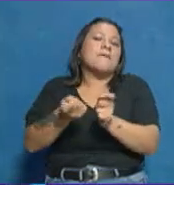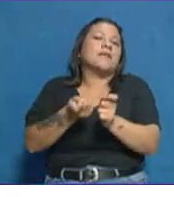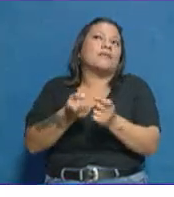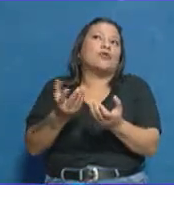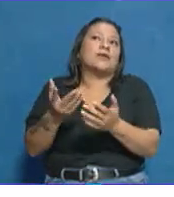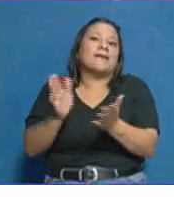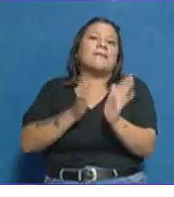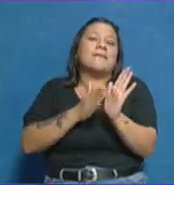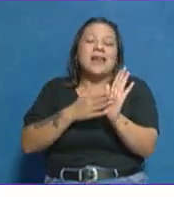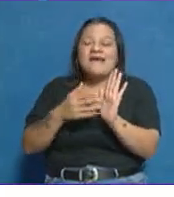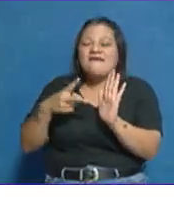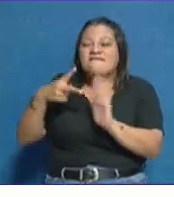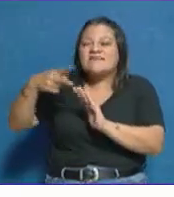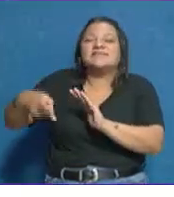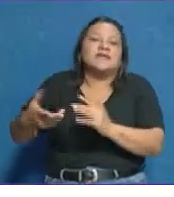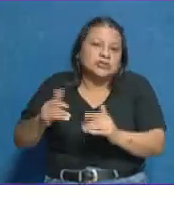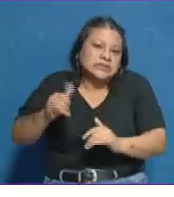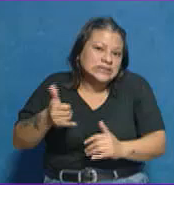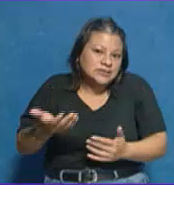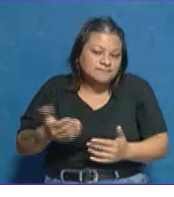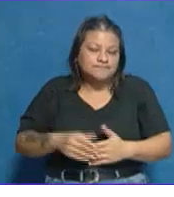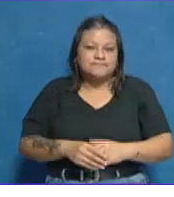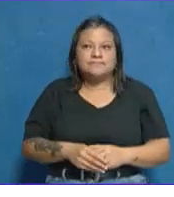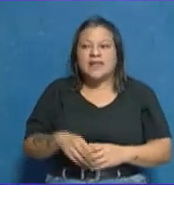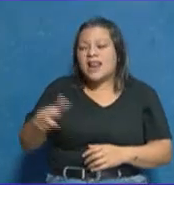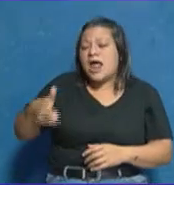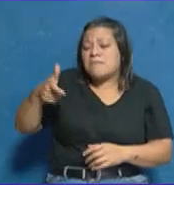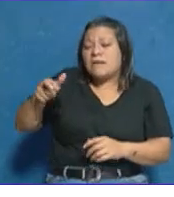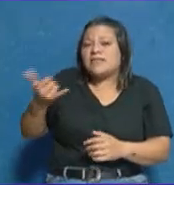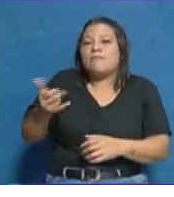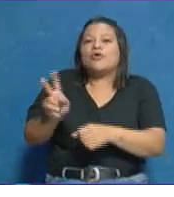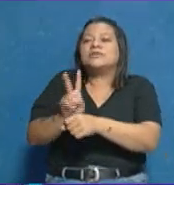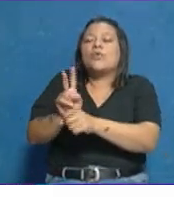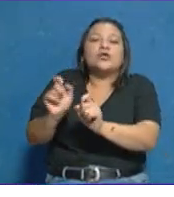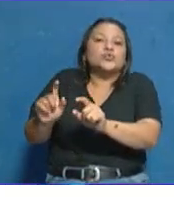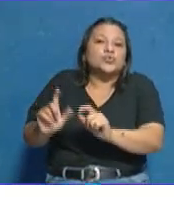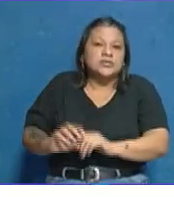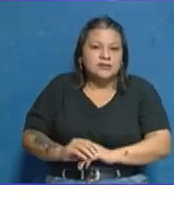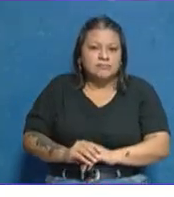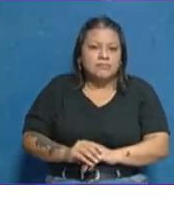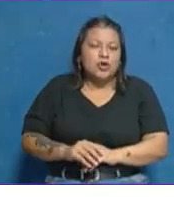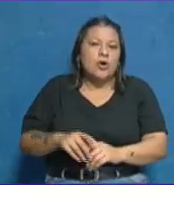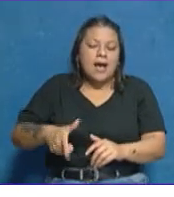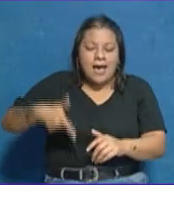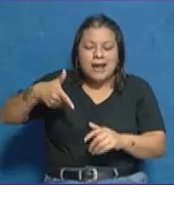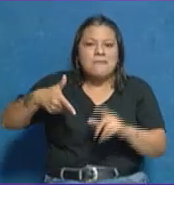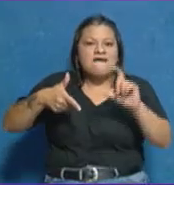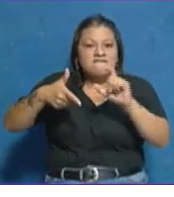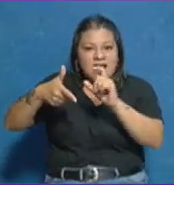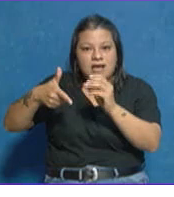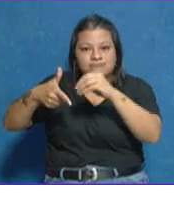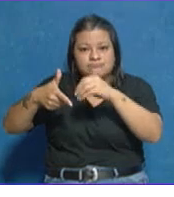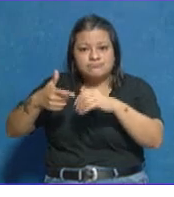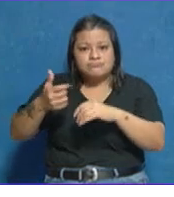estén vencidos los papeles. Él tiene un arma por seguridad, nada más que por eso. ¿Estaba cargada? ¿Eso también, ese dato puede